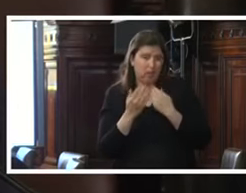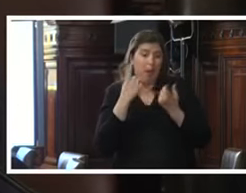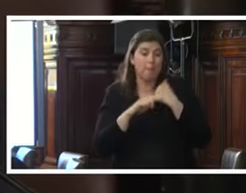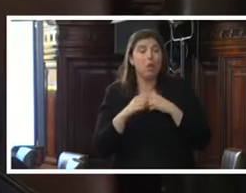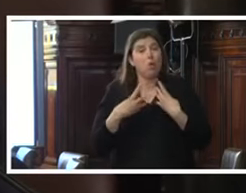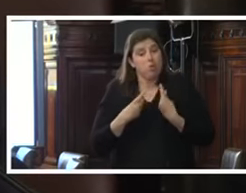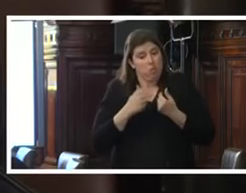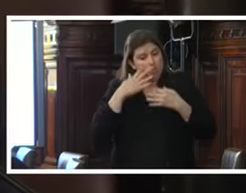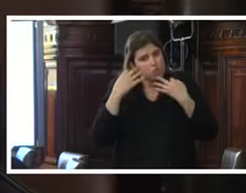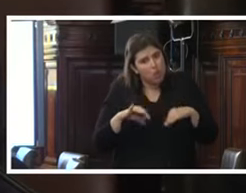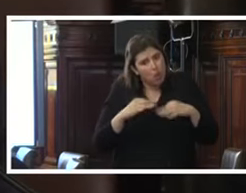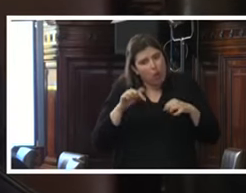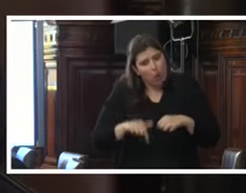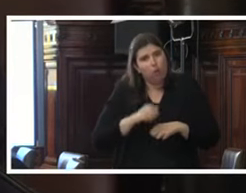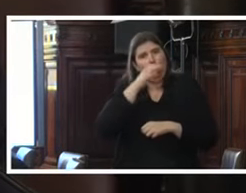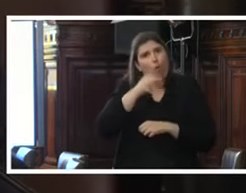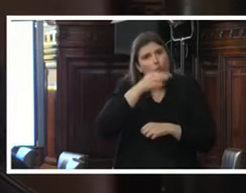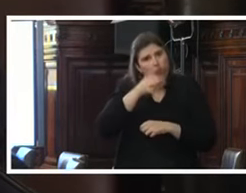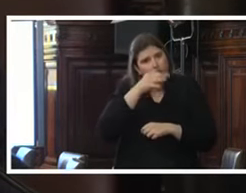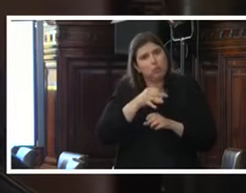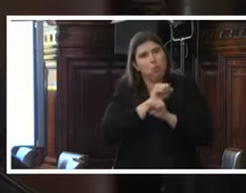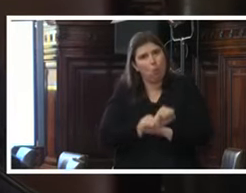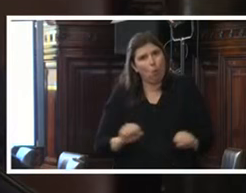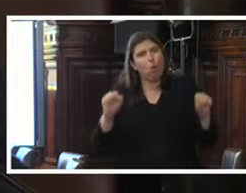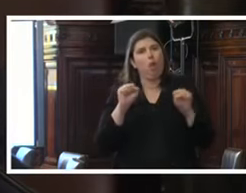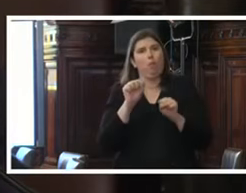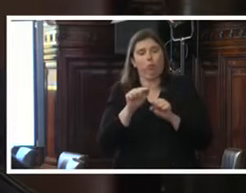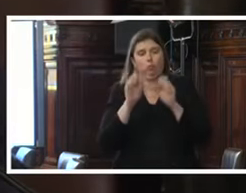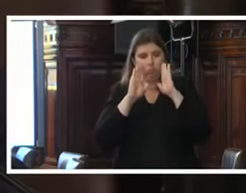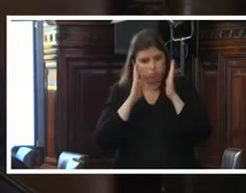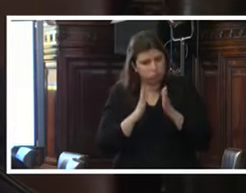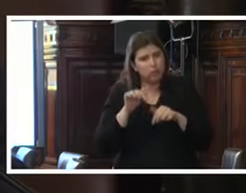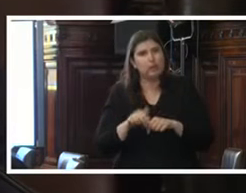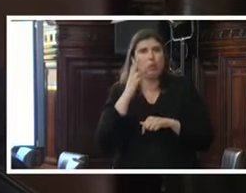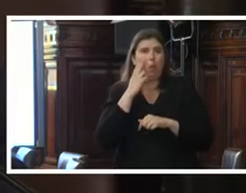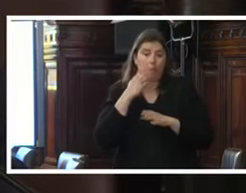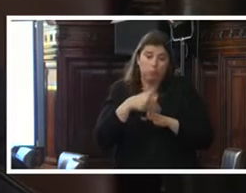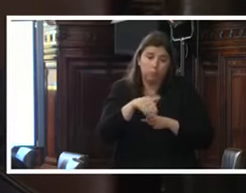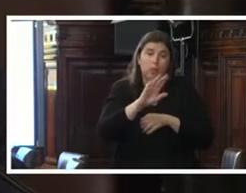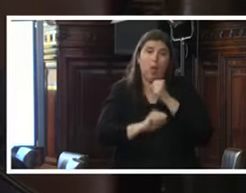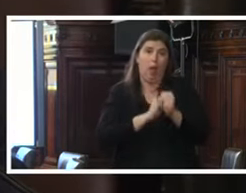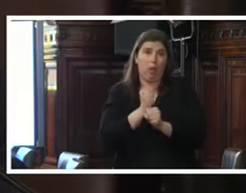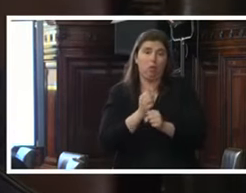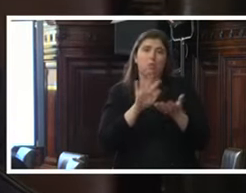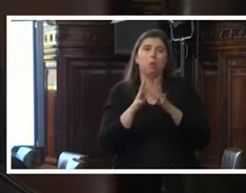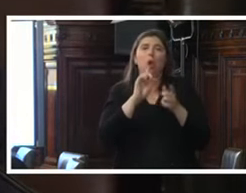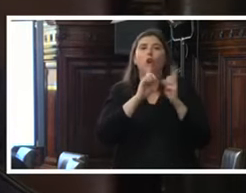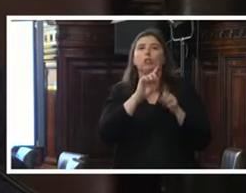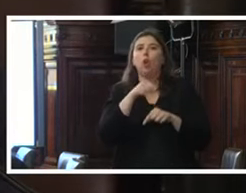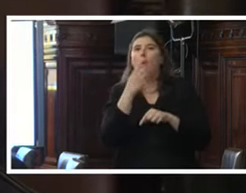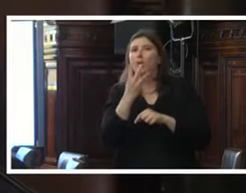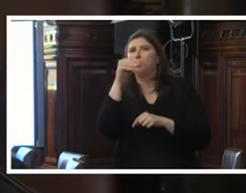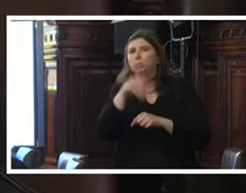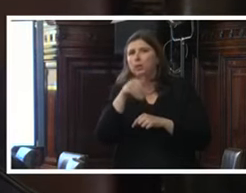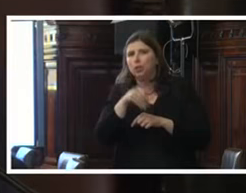con esta audiencia daremos inicio a una intensificación en el abordaje de esta problemática que en los próximos años afectará alrededor de 11 como 4 millón